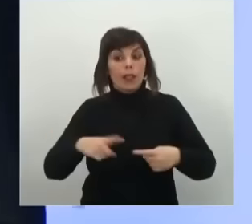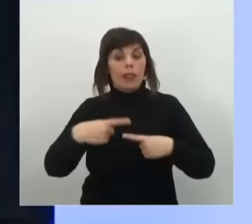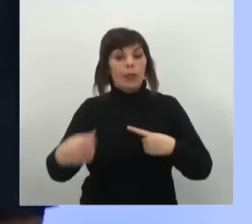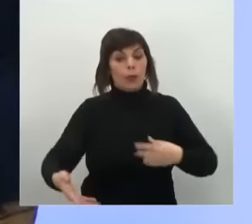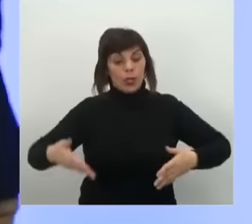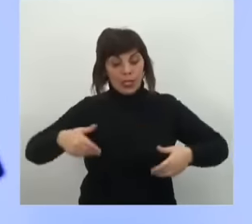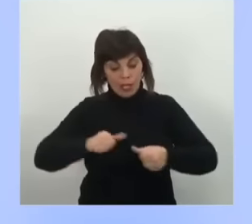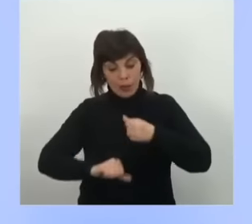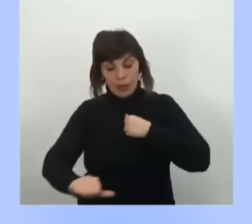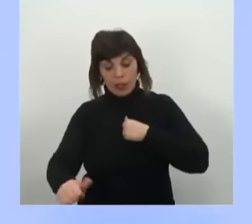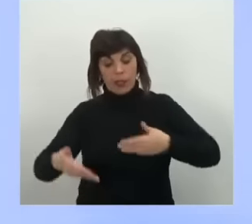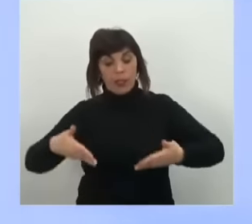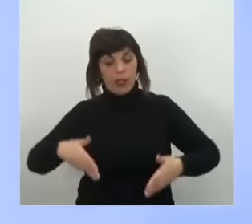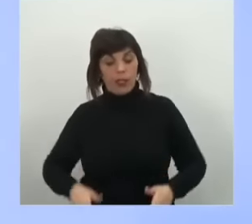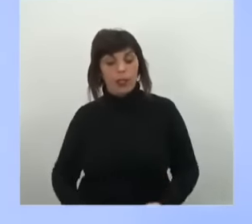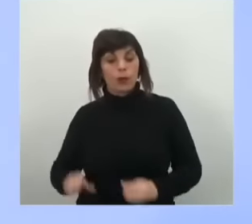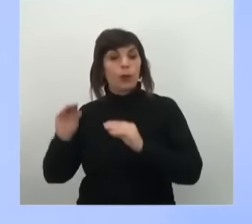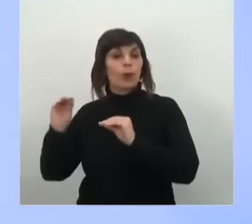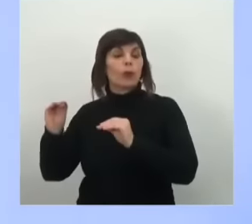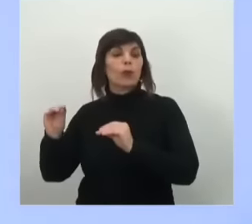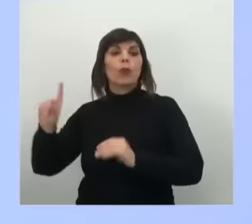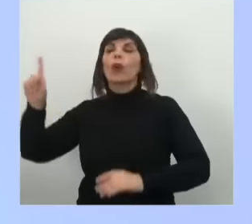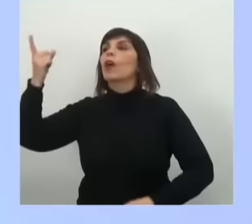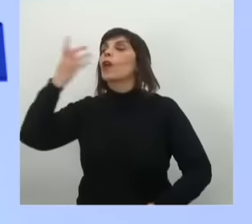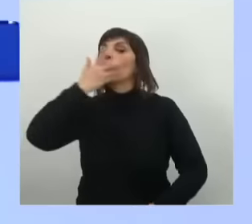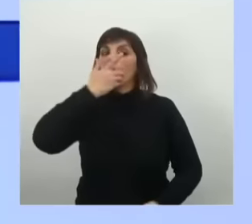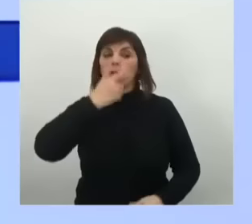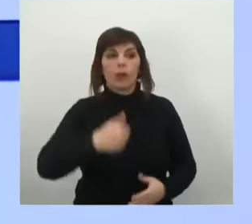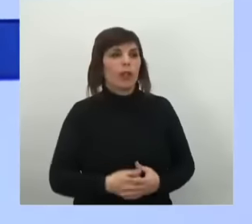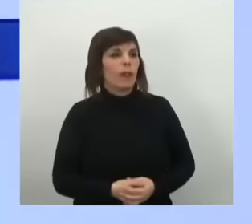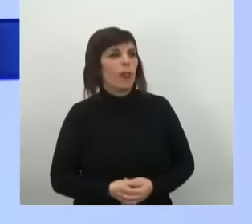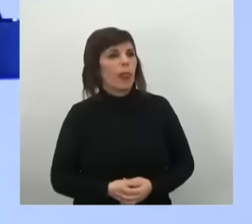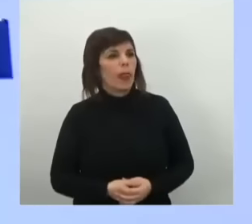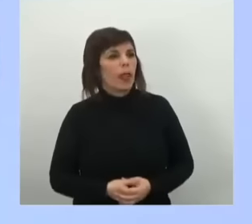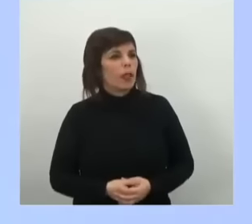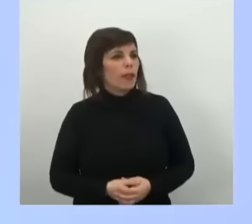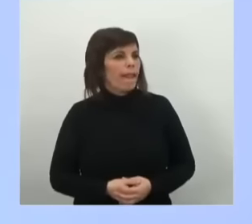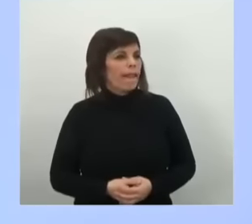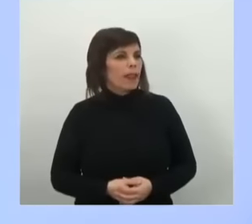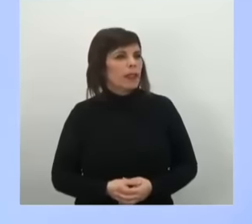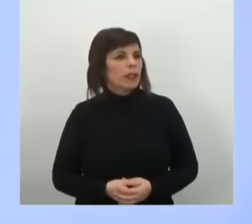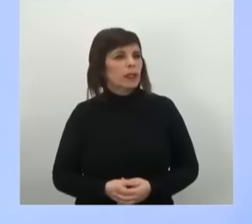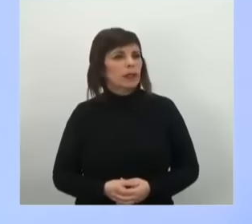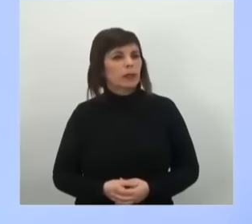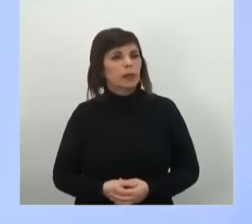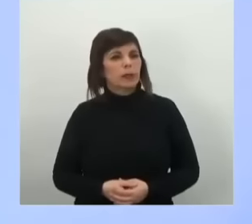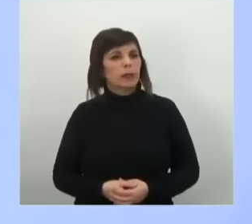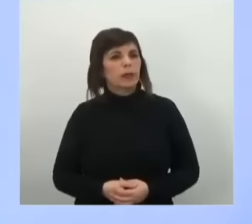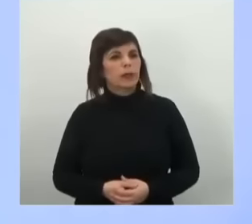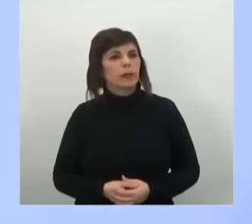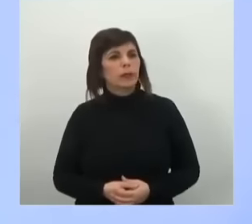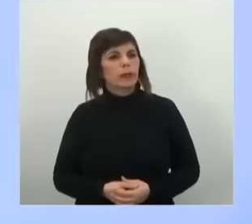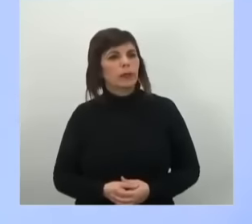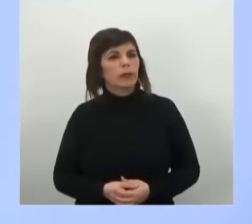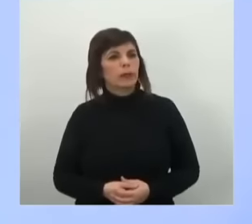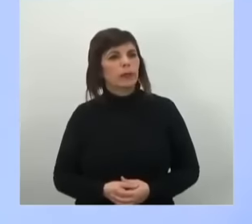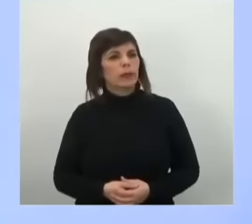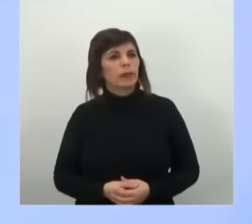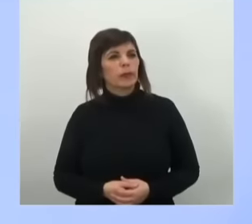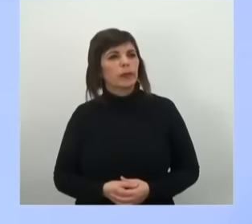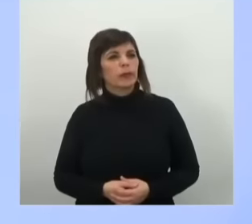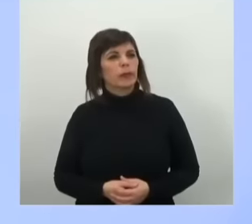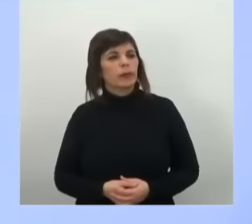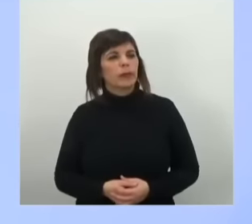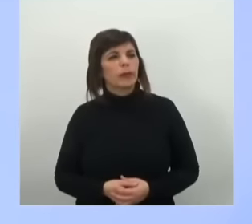termino no sé si quiere pasar el grupo de alabanza al frente miren lo que pasa acá dice